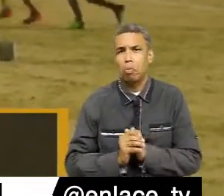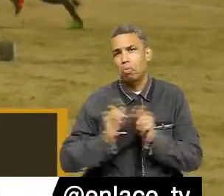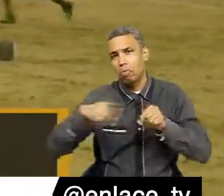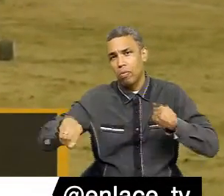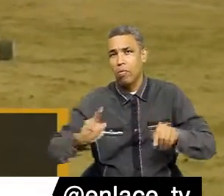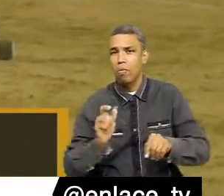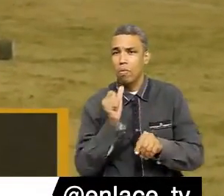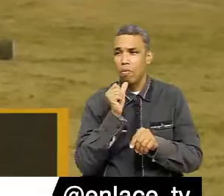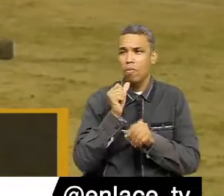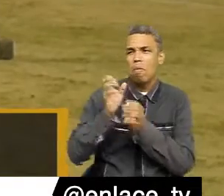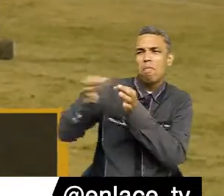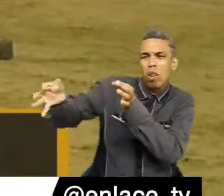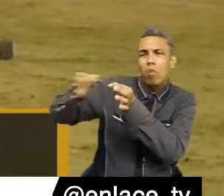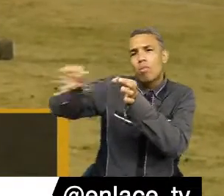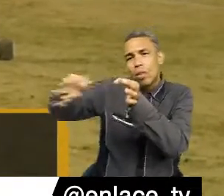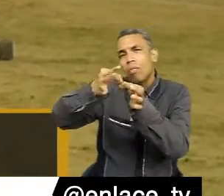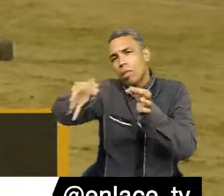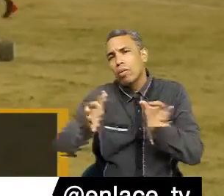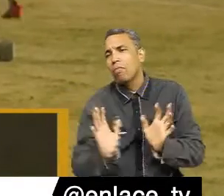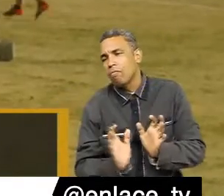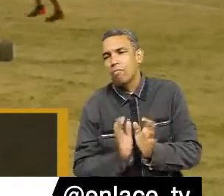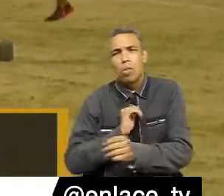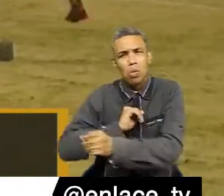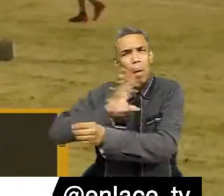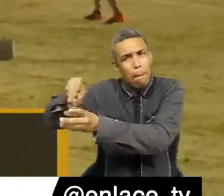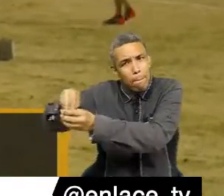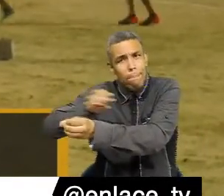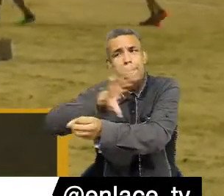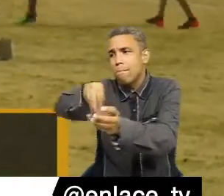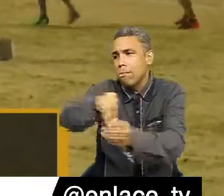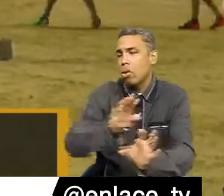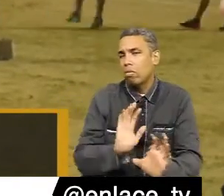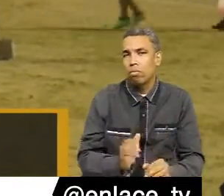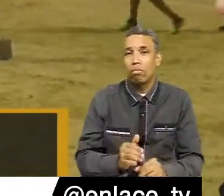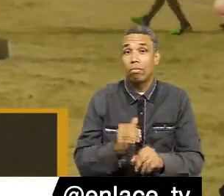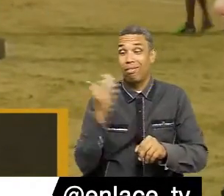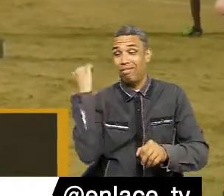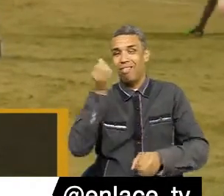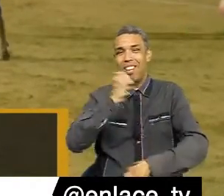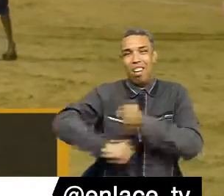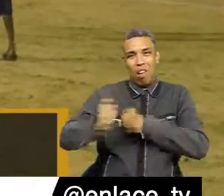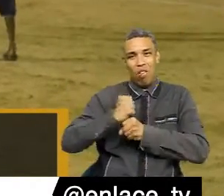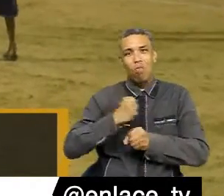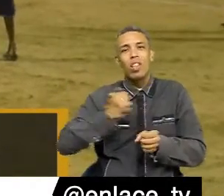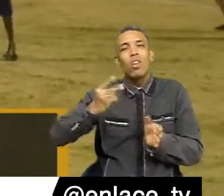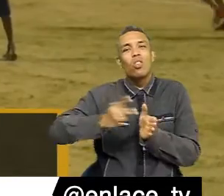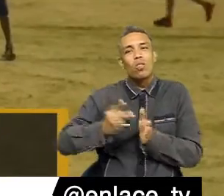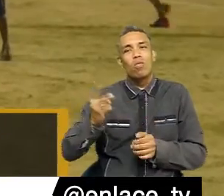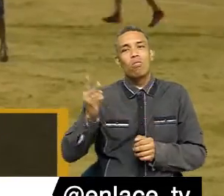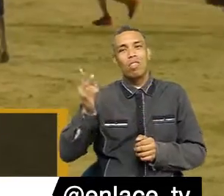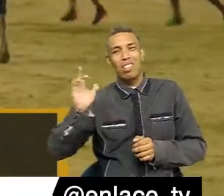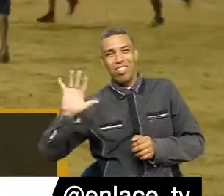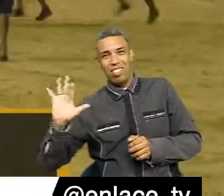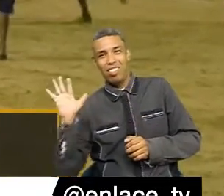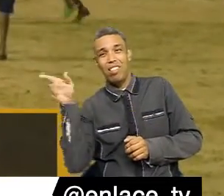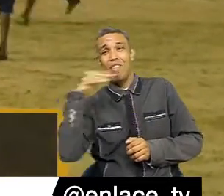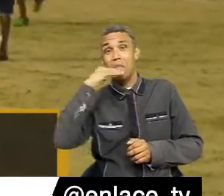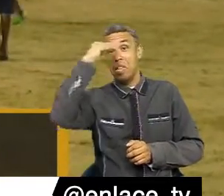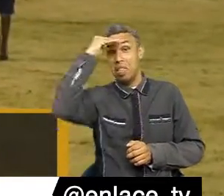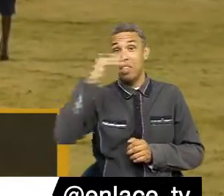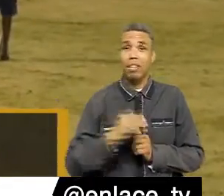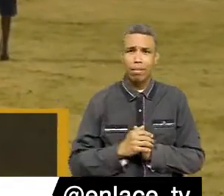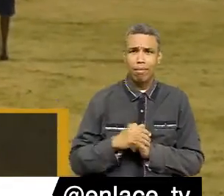fuera de la ciudad. Actualmente tenemos una muy buena bendición. El año pasado logramos sacar 8 jugadores en la ciudad de Medellín, fueron